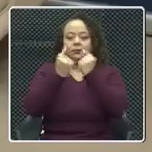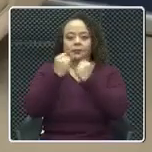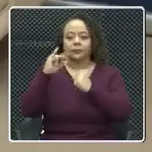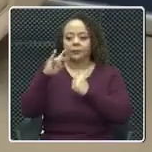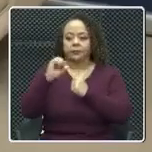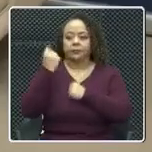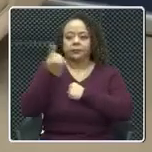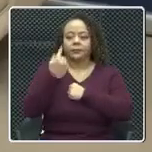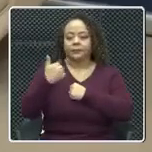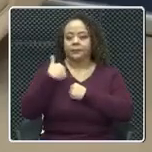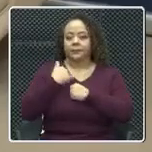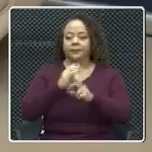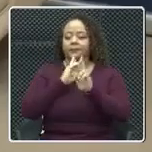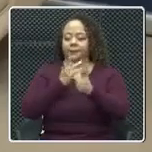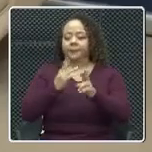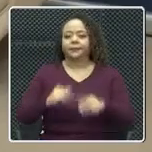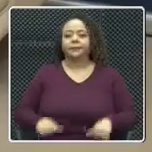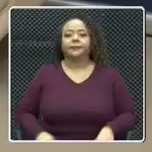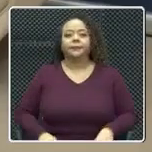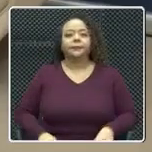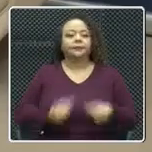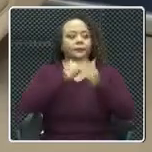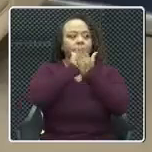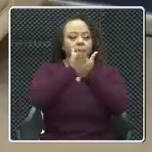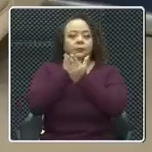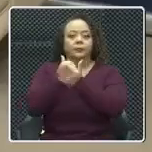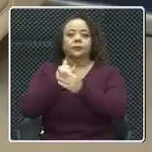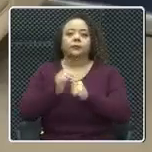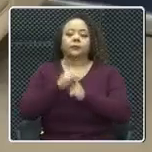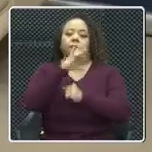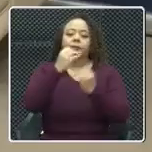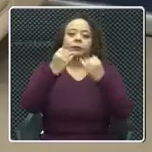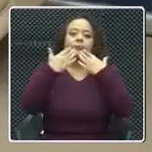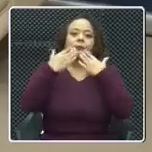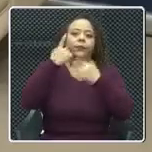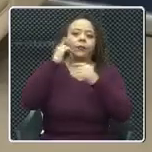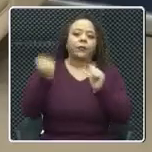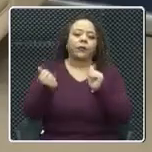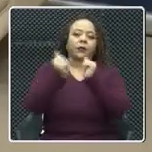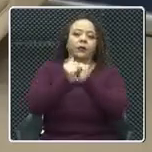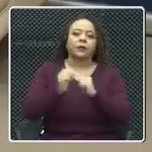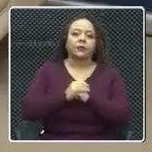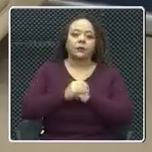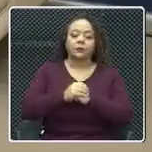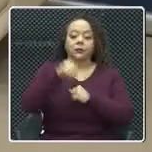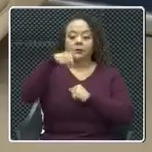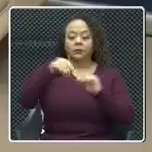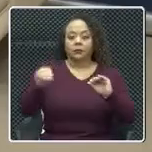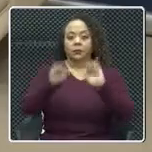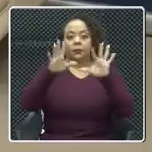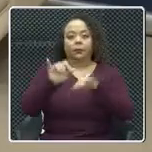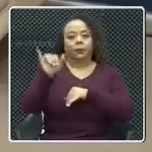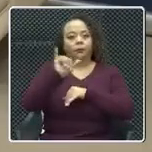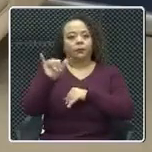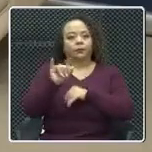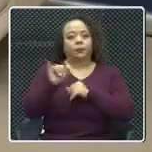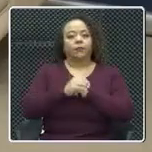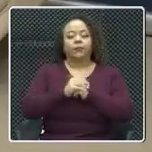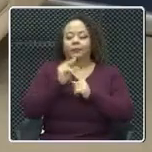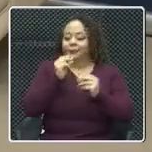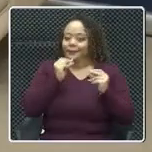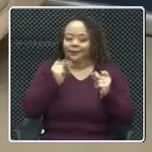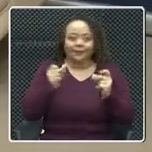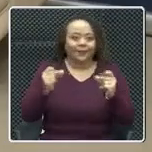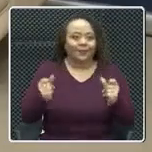una respuesta asertiva, colaborativa, y muchísimas gracias por acompañarnos en esta mañana, que también fue como un poquitito